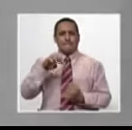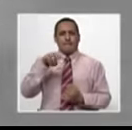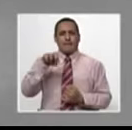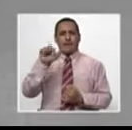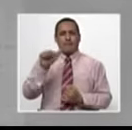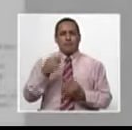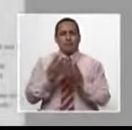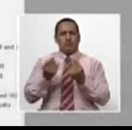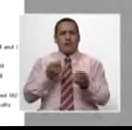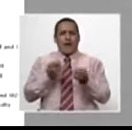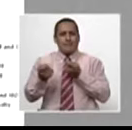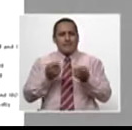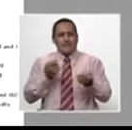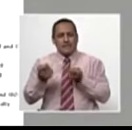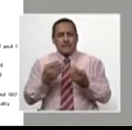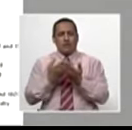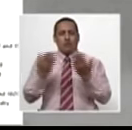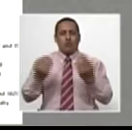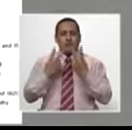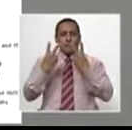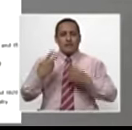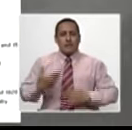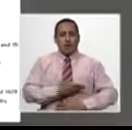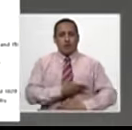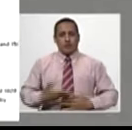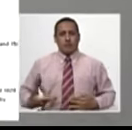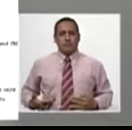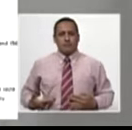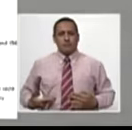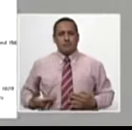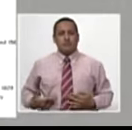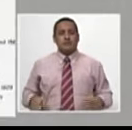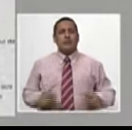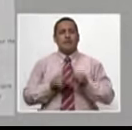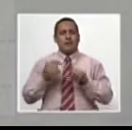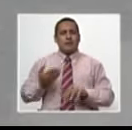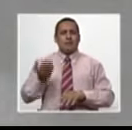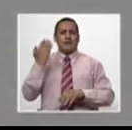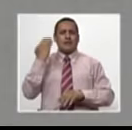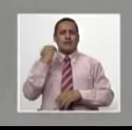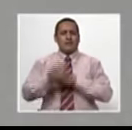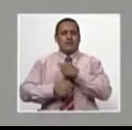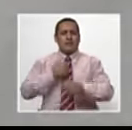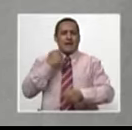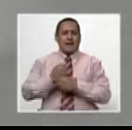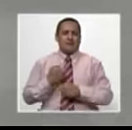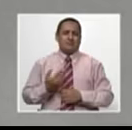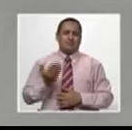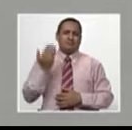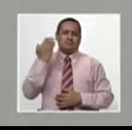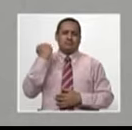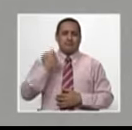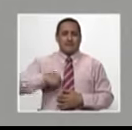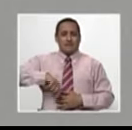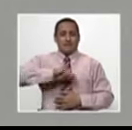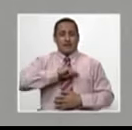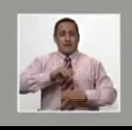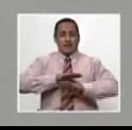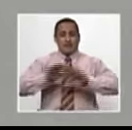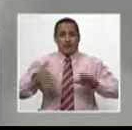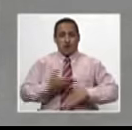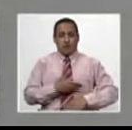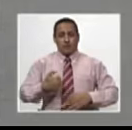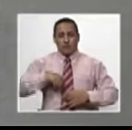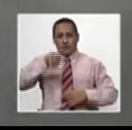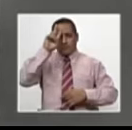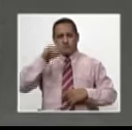principales centros administrativos y estructura del Estado. De hecho, para fines de la época colonial, el Virreinato del